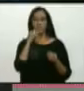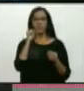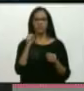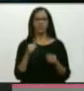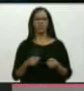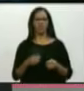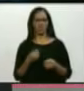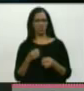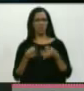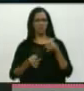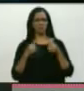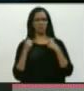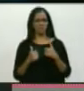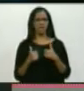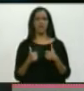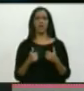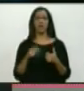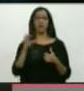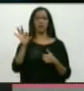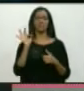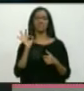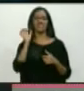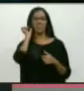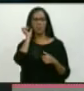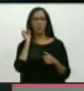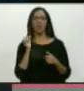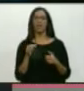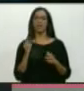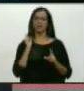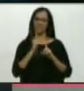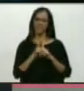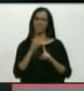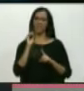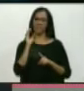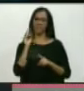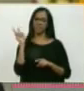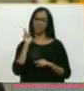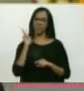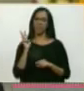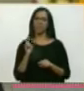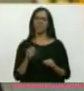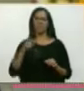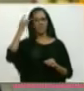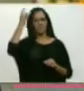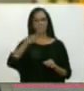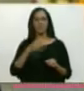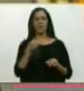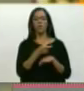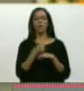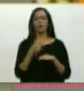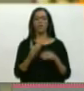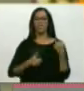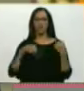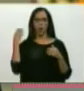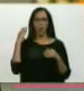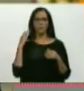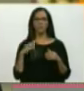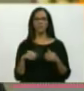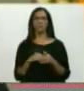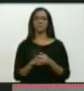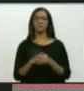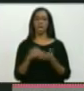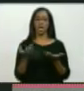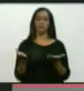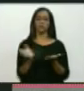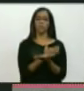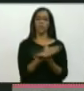bien, utiliza a Aída Merlano para que cante desde Venezuela y empiece a molestar al gobierno de Duque y a tumbar a políticos en